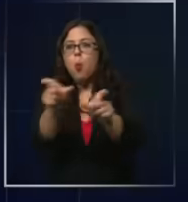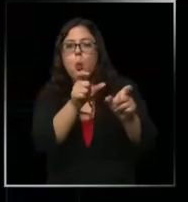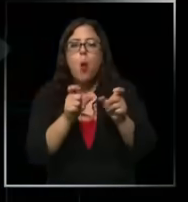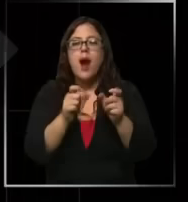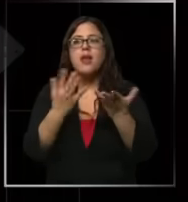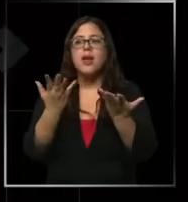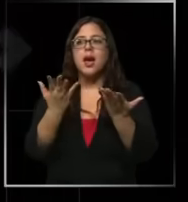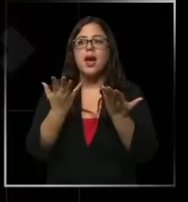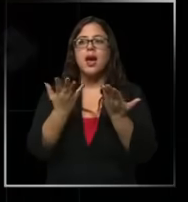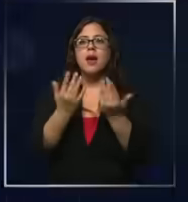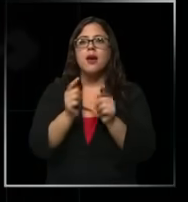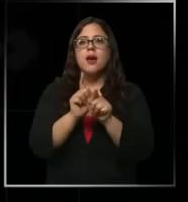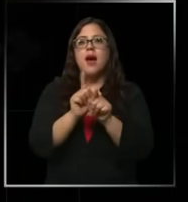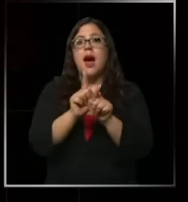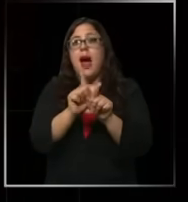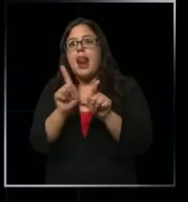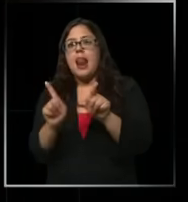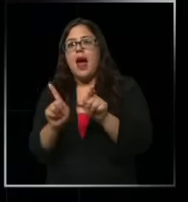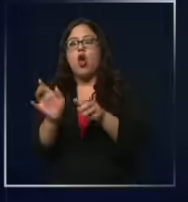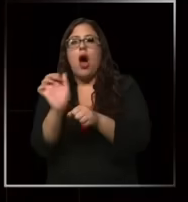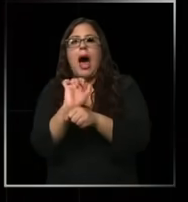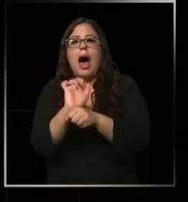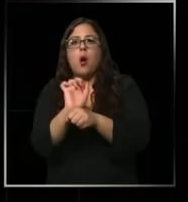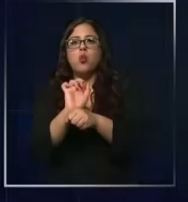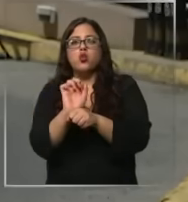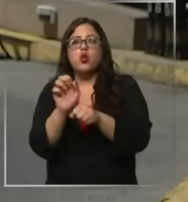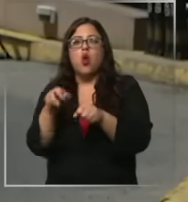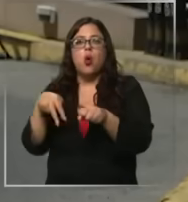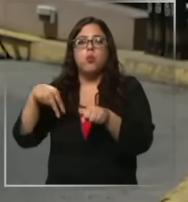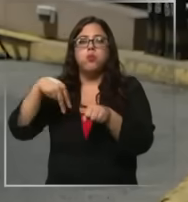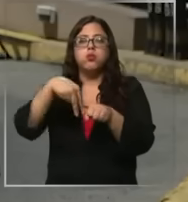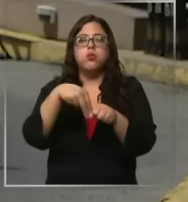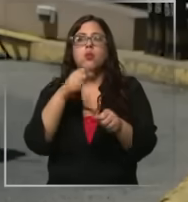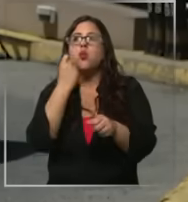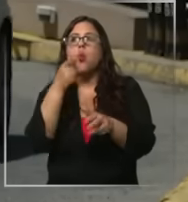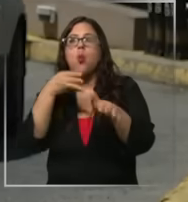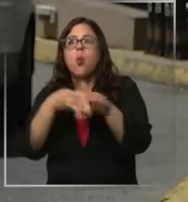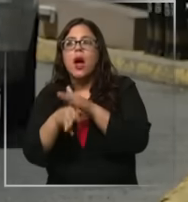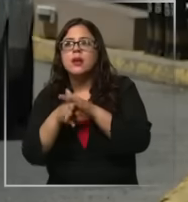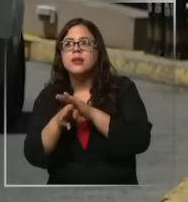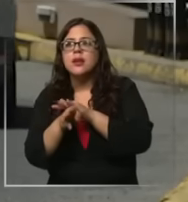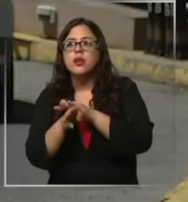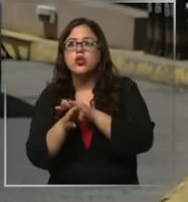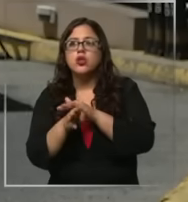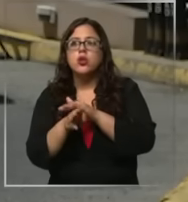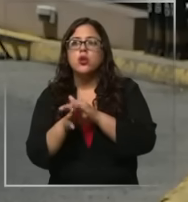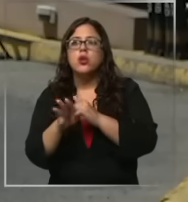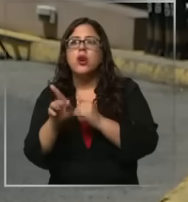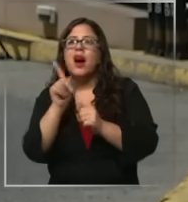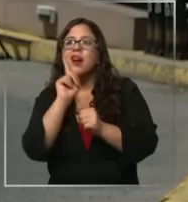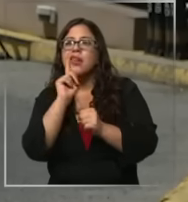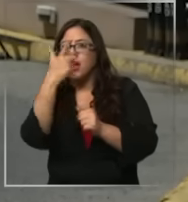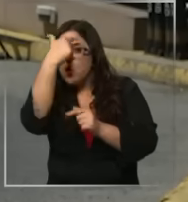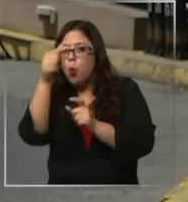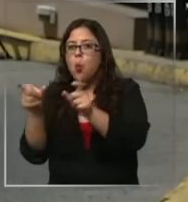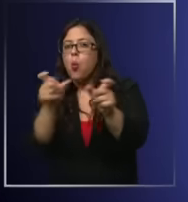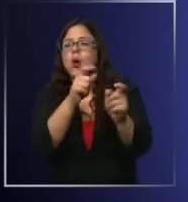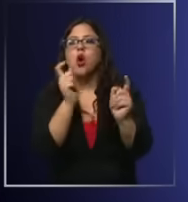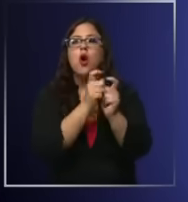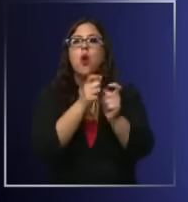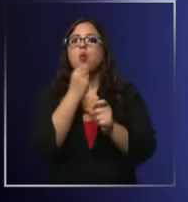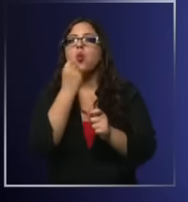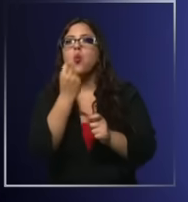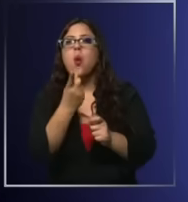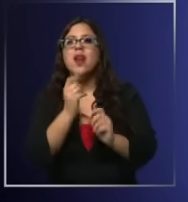al lado del vehículo que los esperaba. ¿Por qué acceso llegar? ¿A qué guardia contactar? ¿Ya? ¿Qué clave